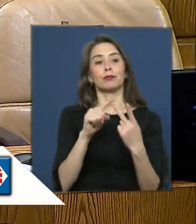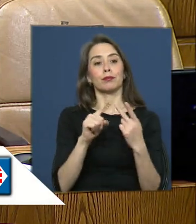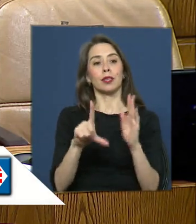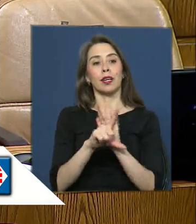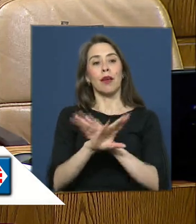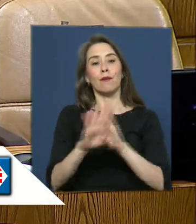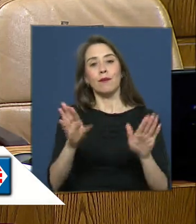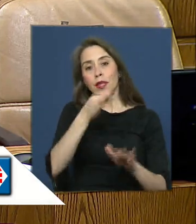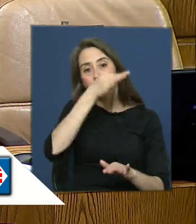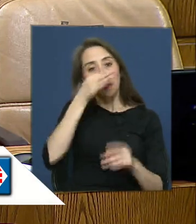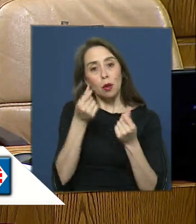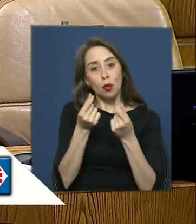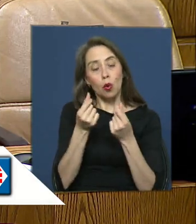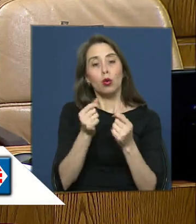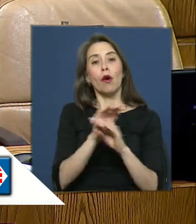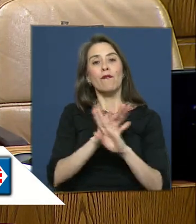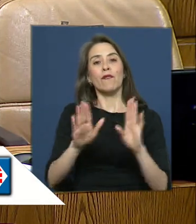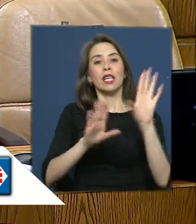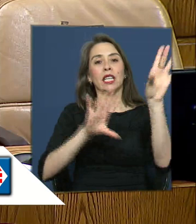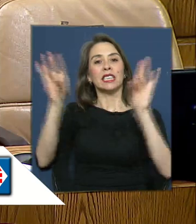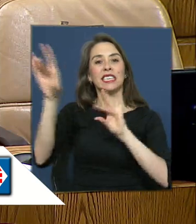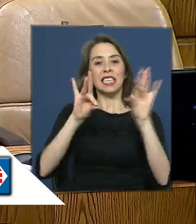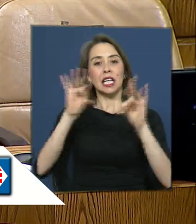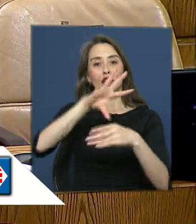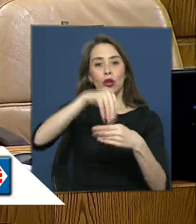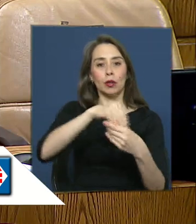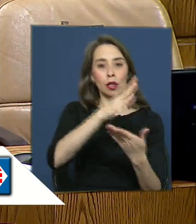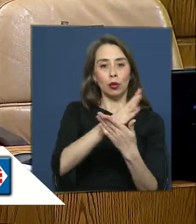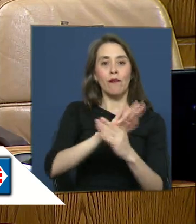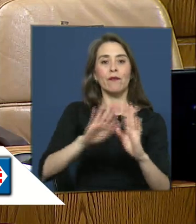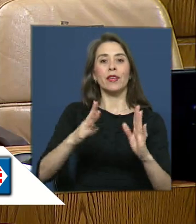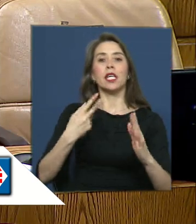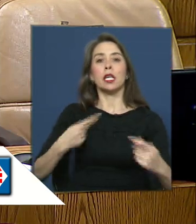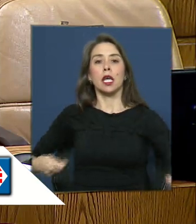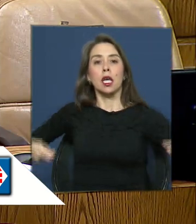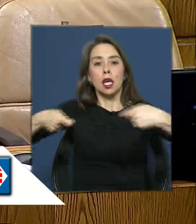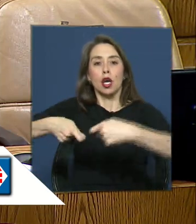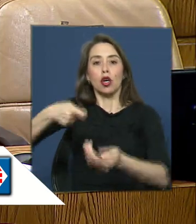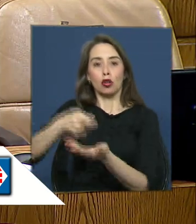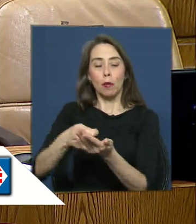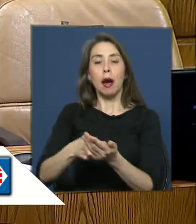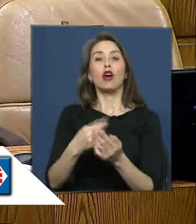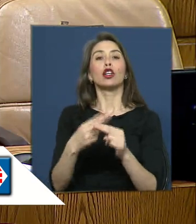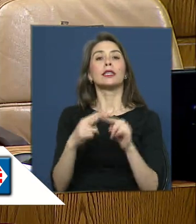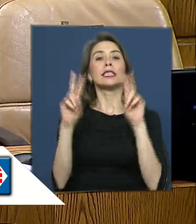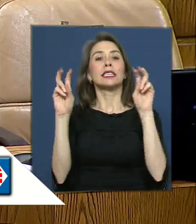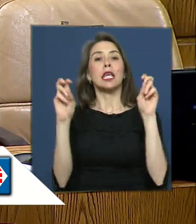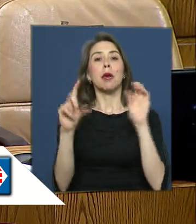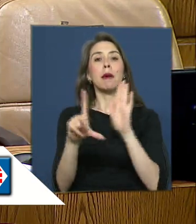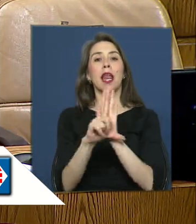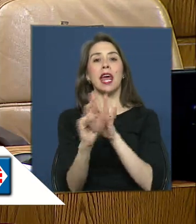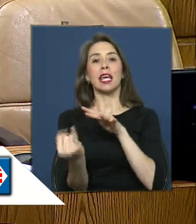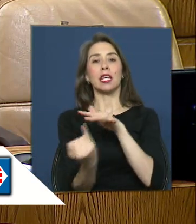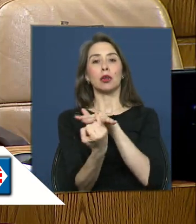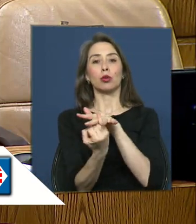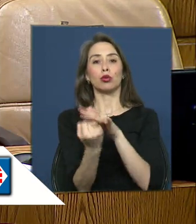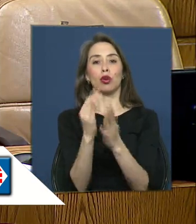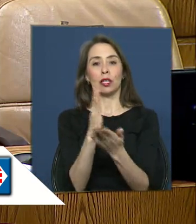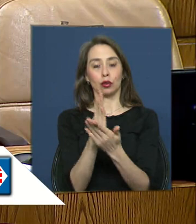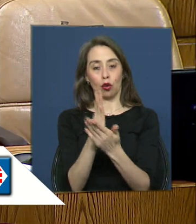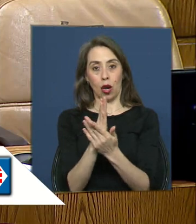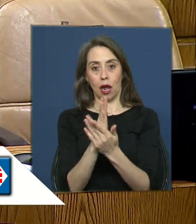al lucro, a la selección y al copago, conocida como la ley de inclusión escolar, pero su propósito es el que hemos